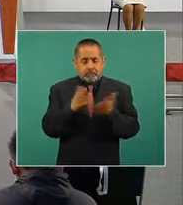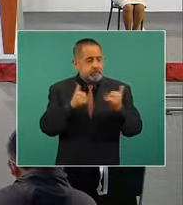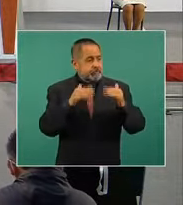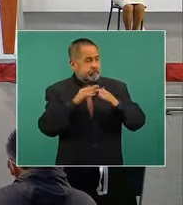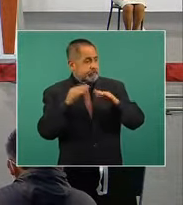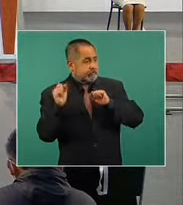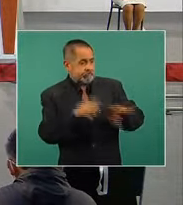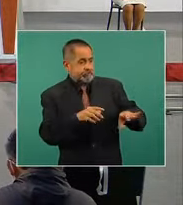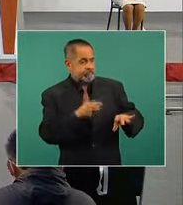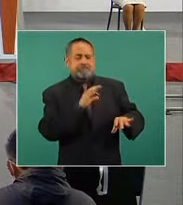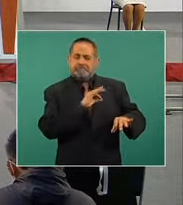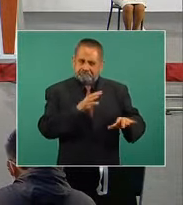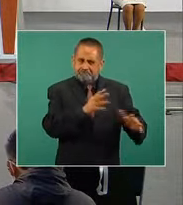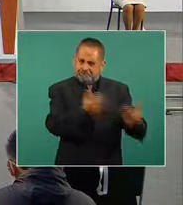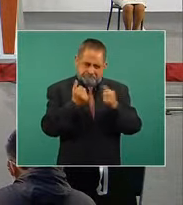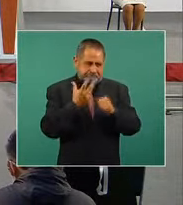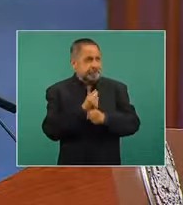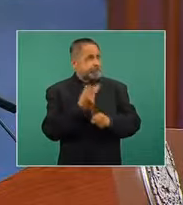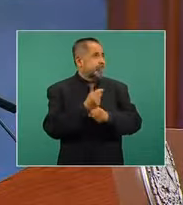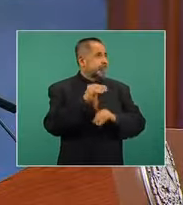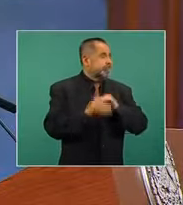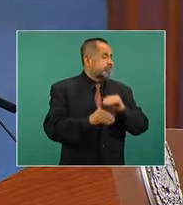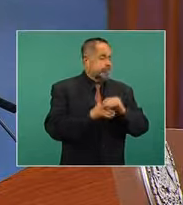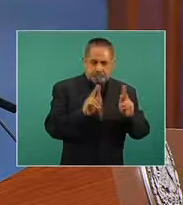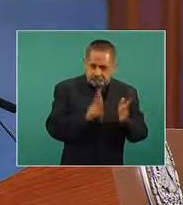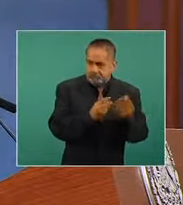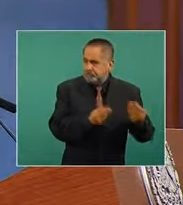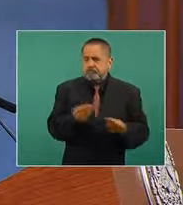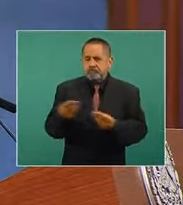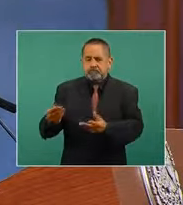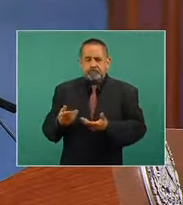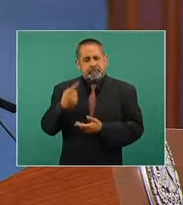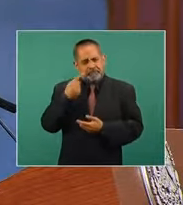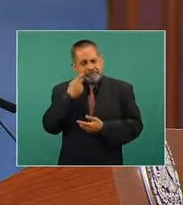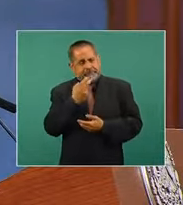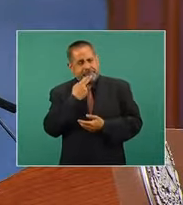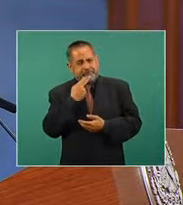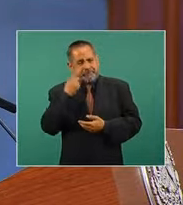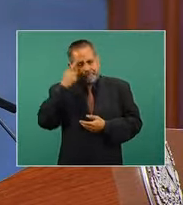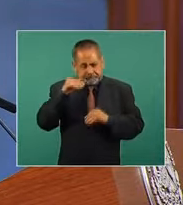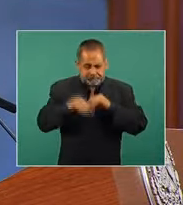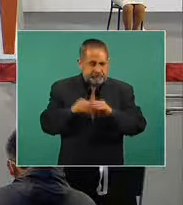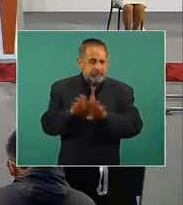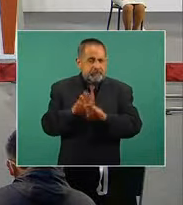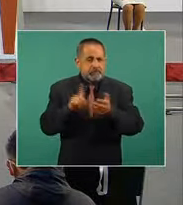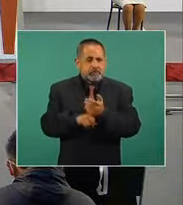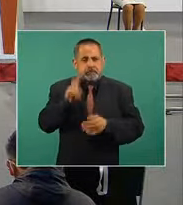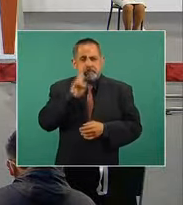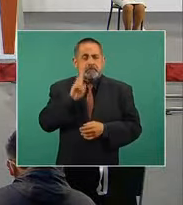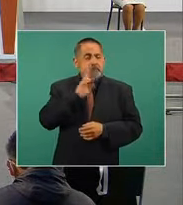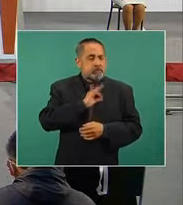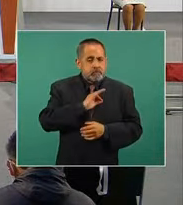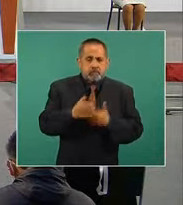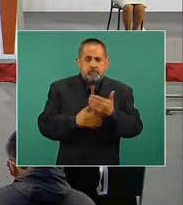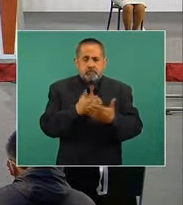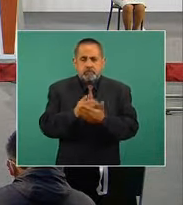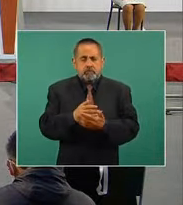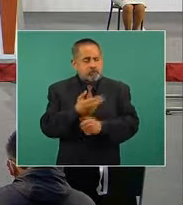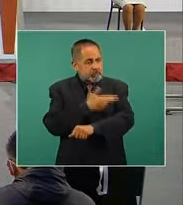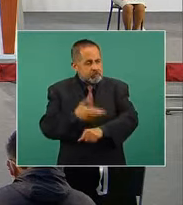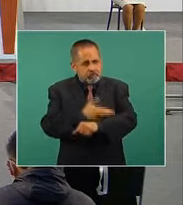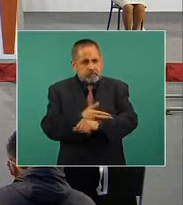es un panorama inicial. Creo que valdría la pena después detallar el programa y sobre todo con la posibilidad de, resolviendo